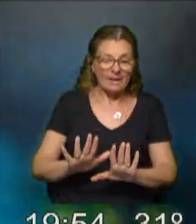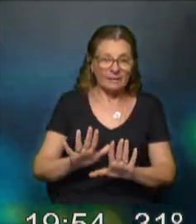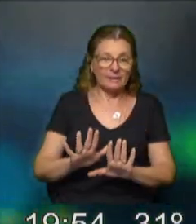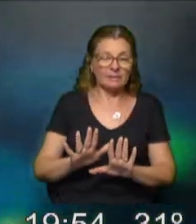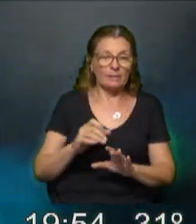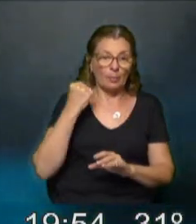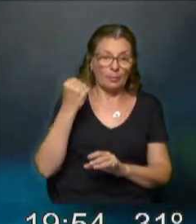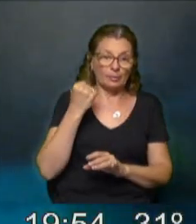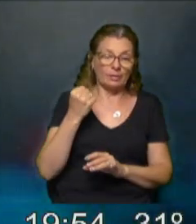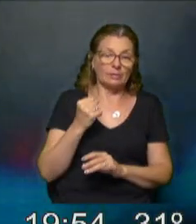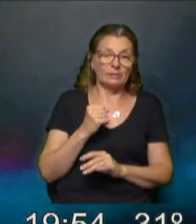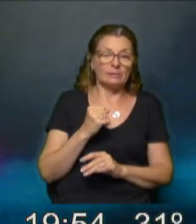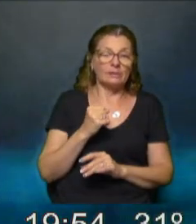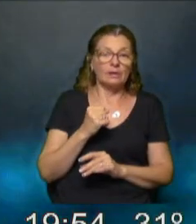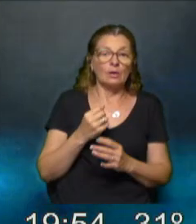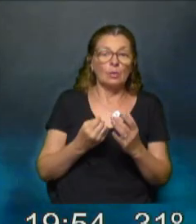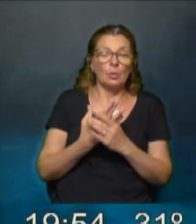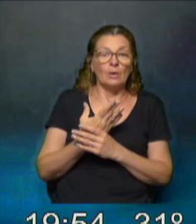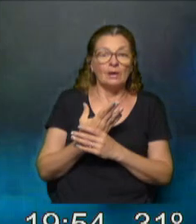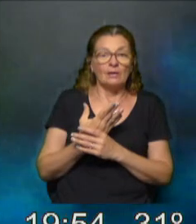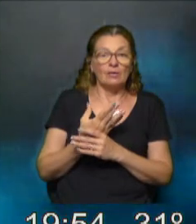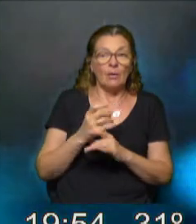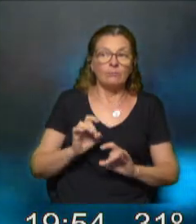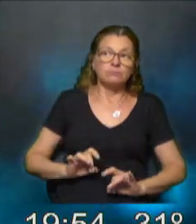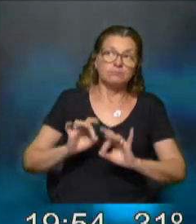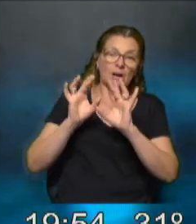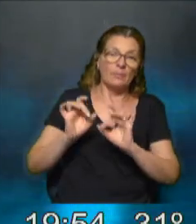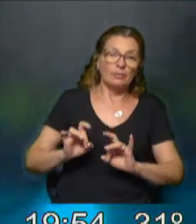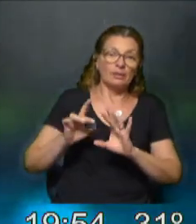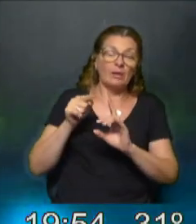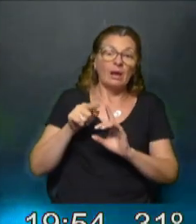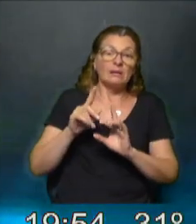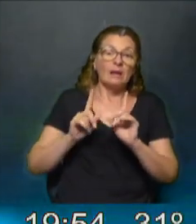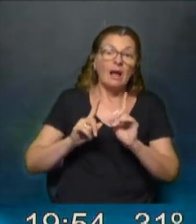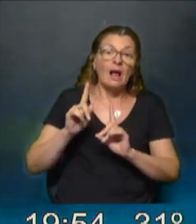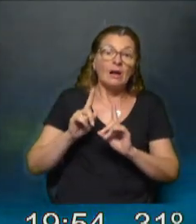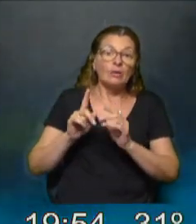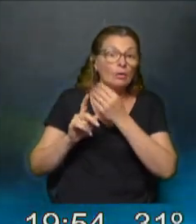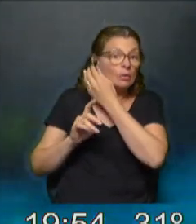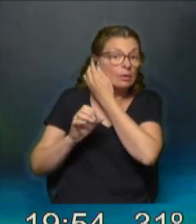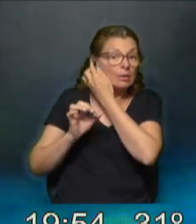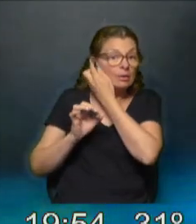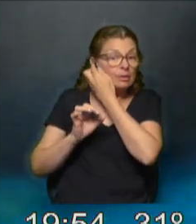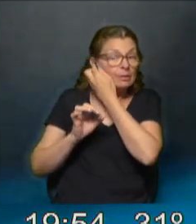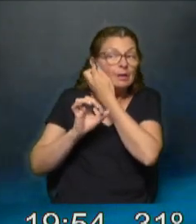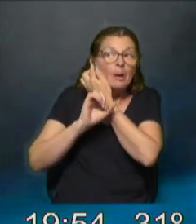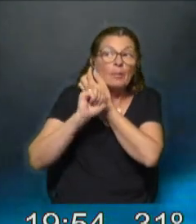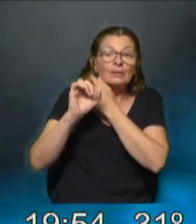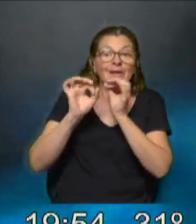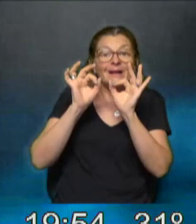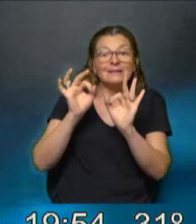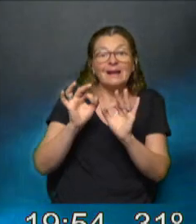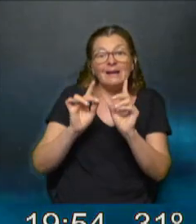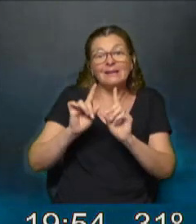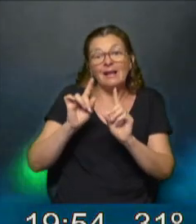relevante sí van a haber nuevos instrumentos para las importaciones quizás ahí hay alguna cosa que podría llegar si somos en un